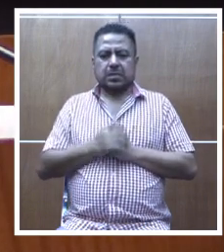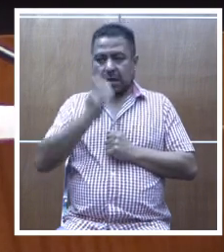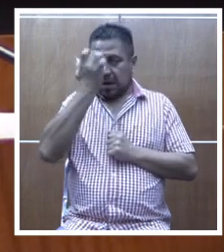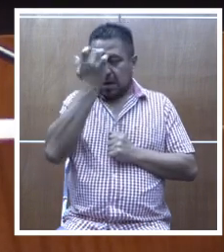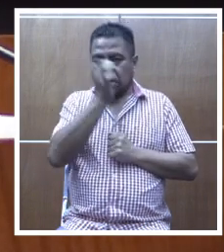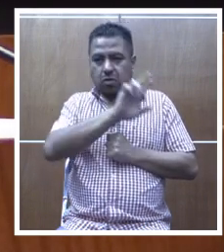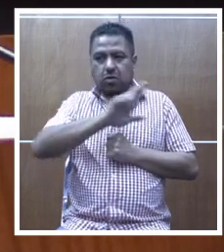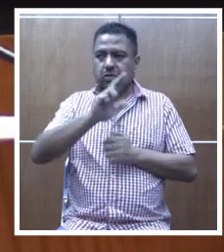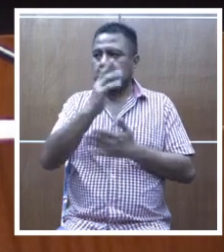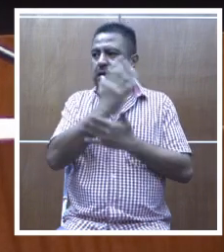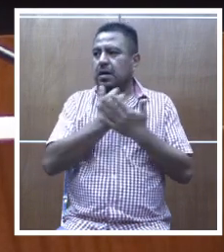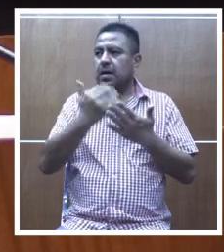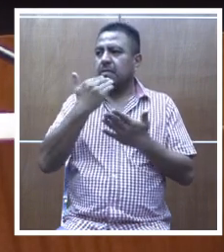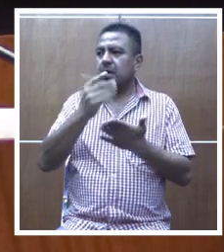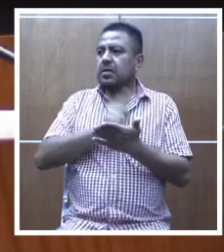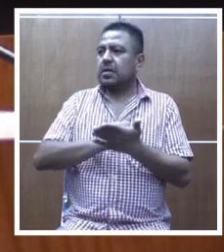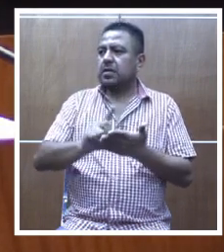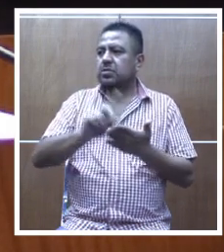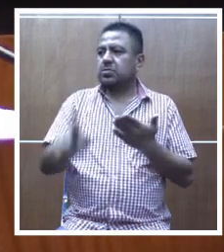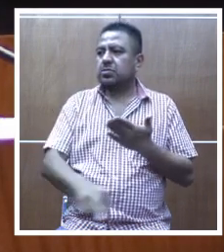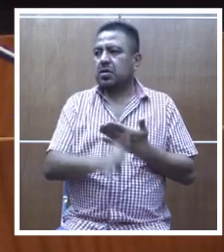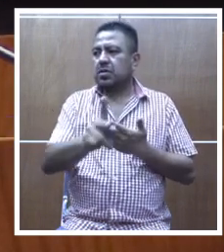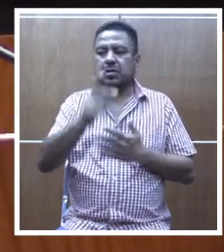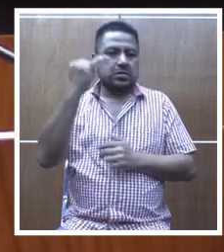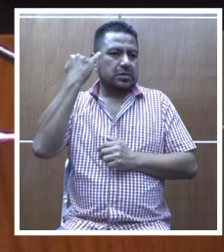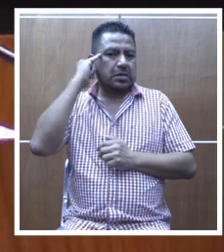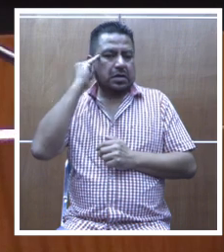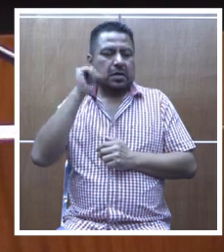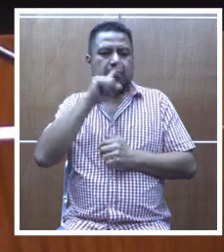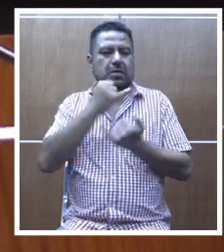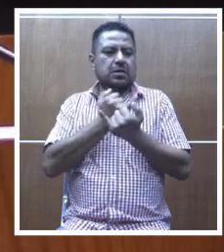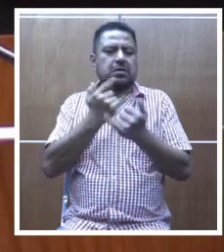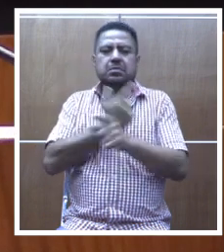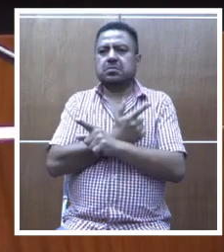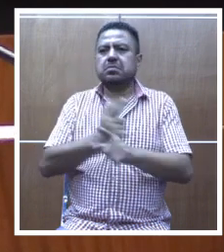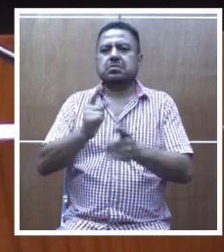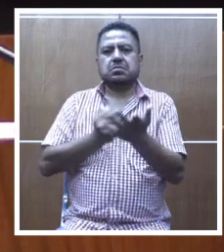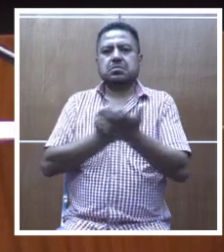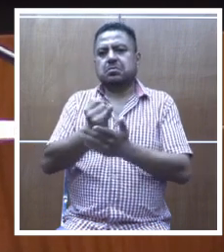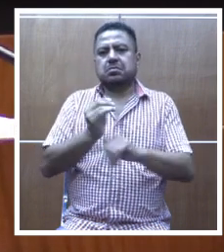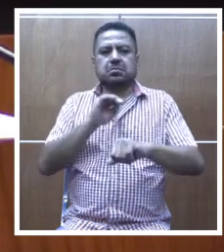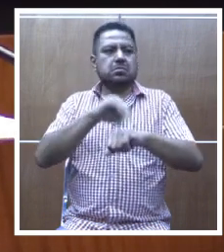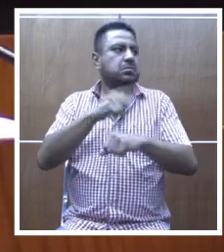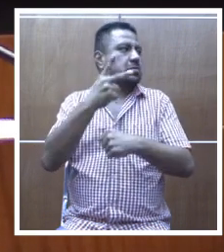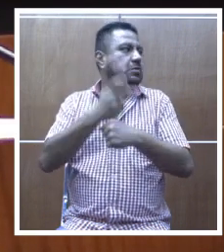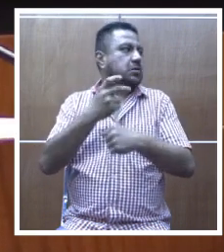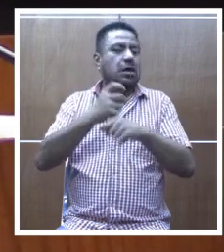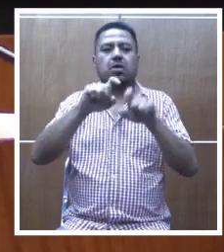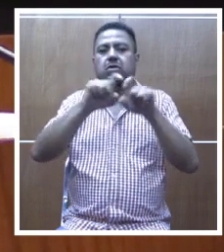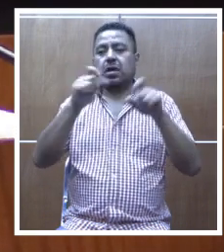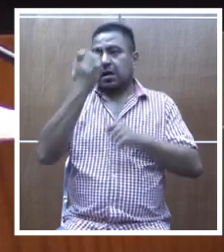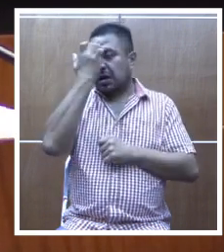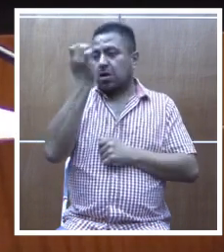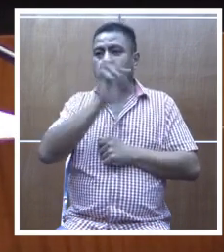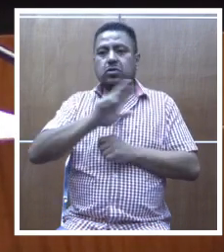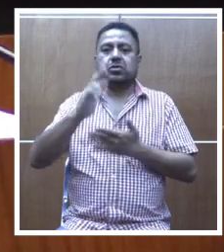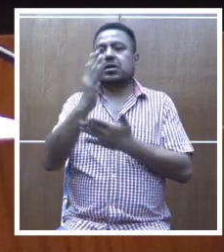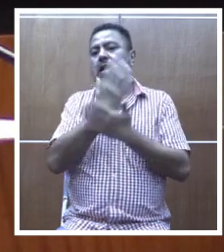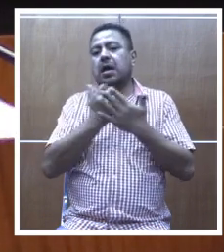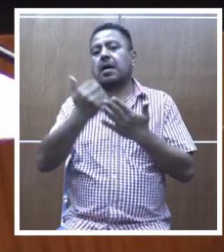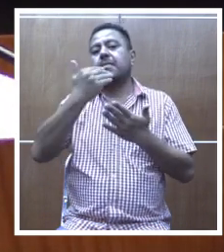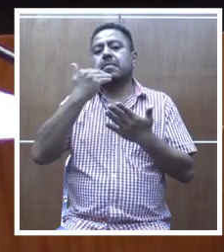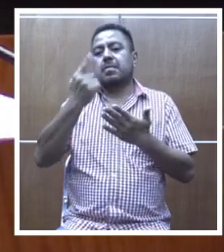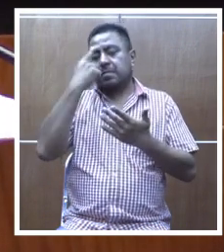reconoce y se garantiza el derecho de los pueblos y comunidades indígenas y a la libre determinación, y en su fracción segunda se les reconoce y garantiza para